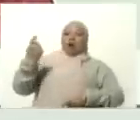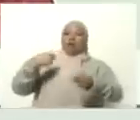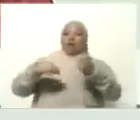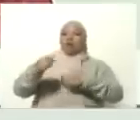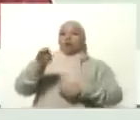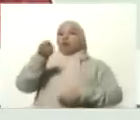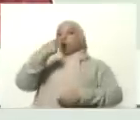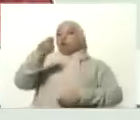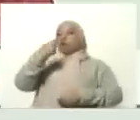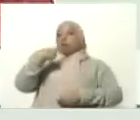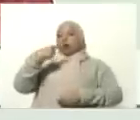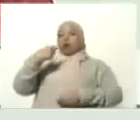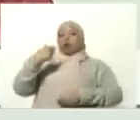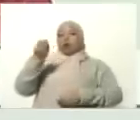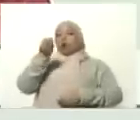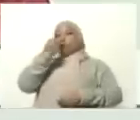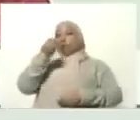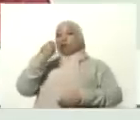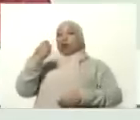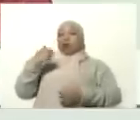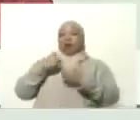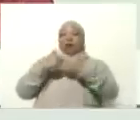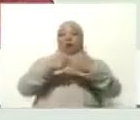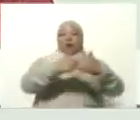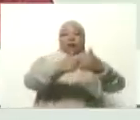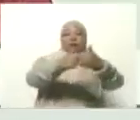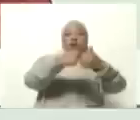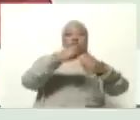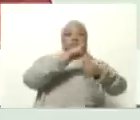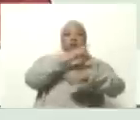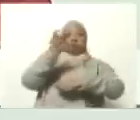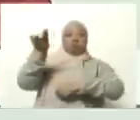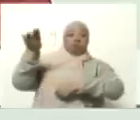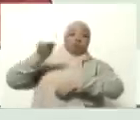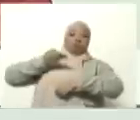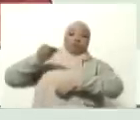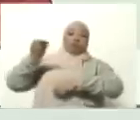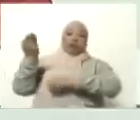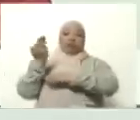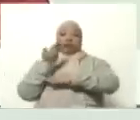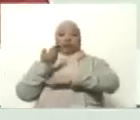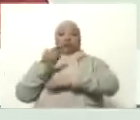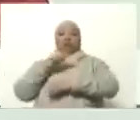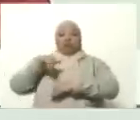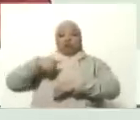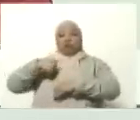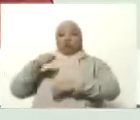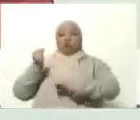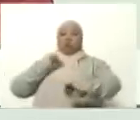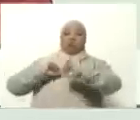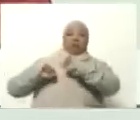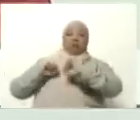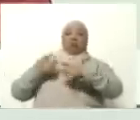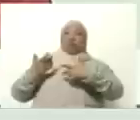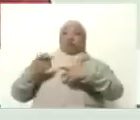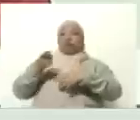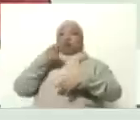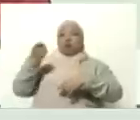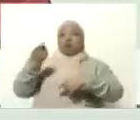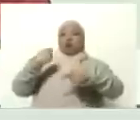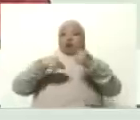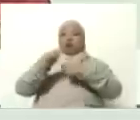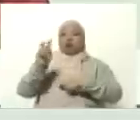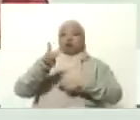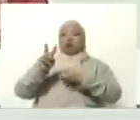medicinas, de alimentos, nos persiguen. Se creen con el poder para sancionar a alguien. Pedidos de aquí a Venezuela, bueno, busquen la plata para que